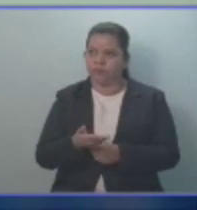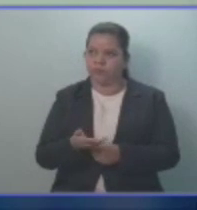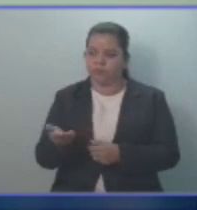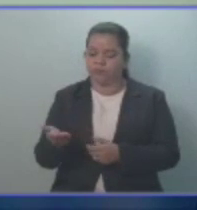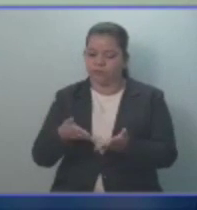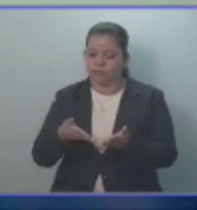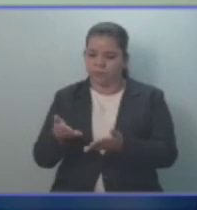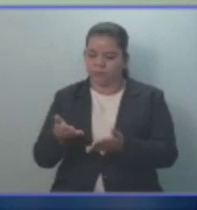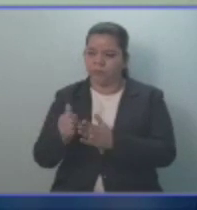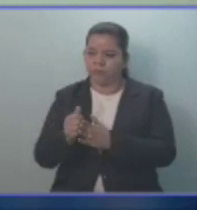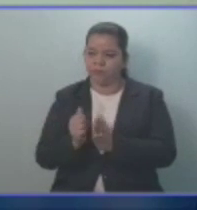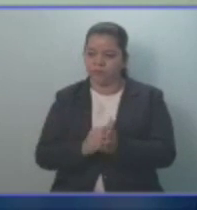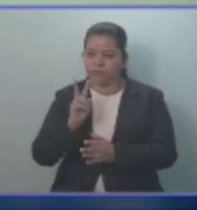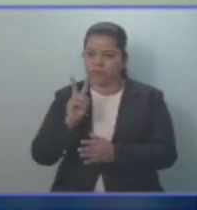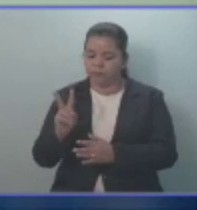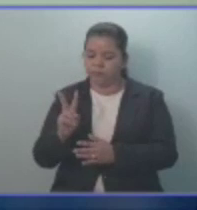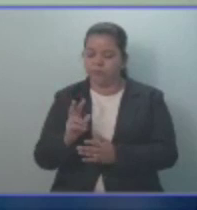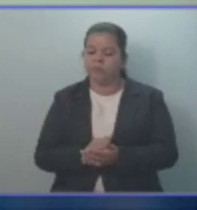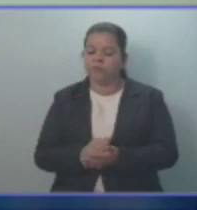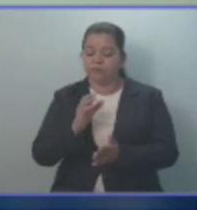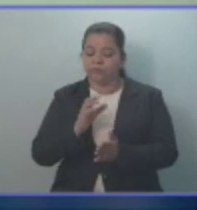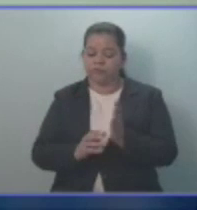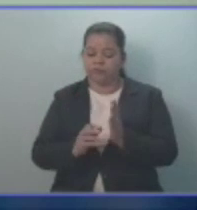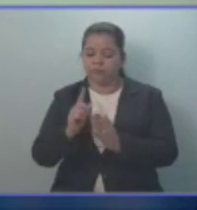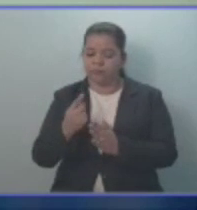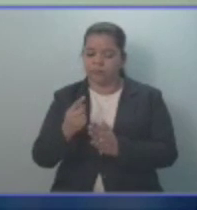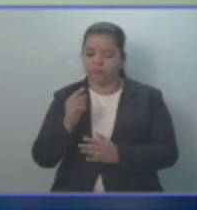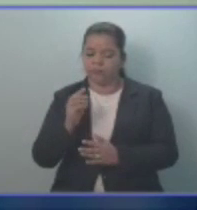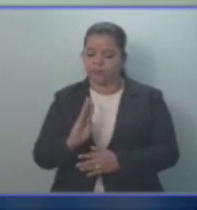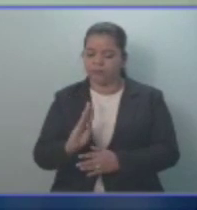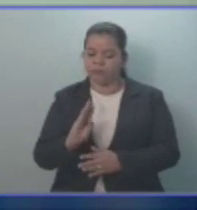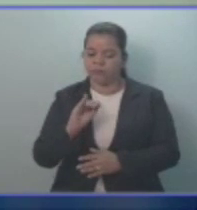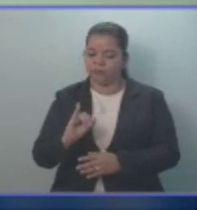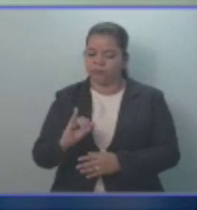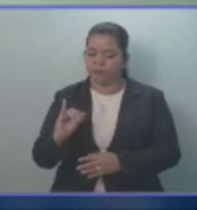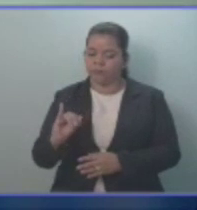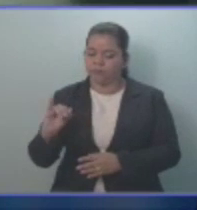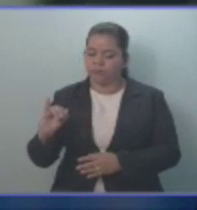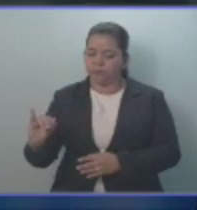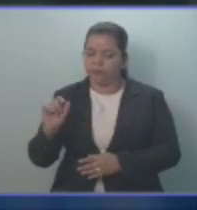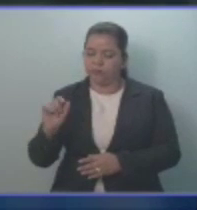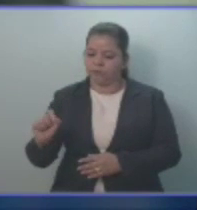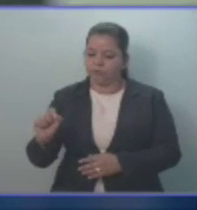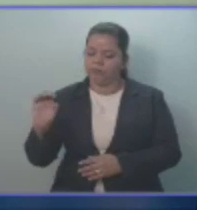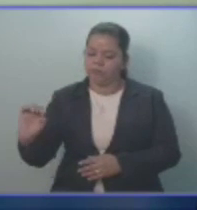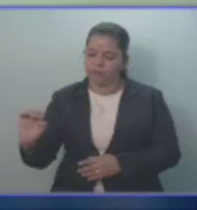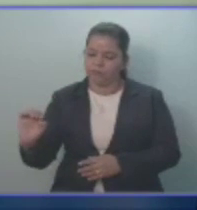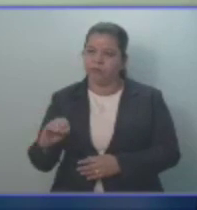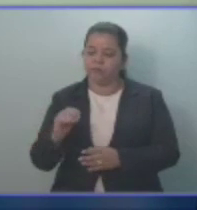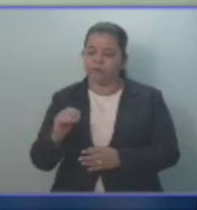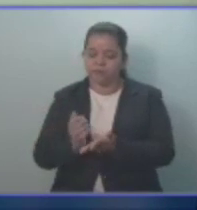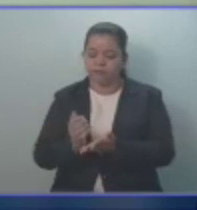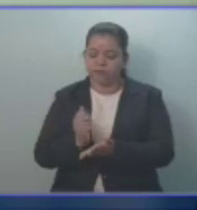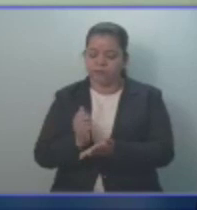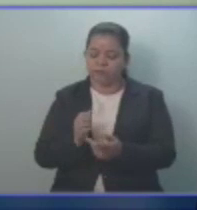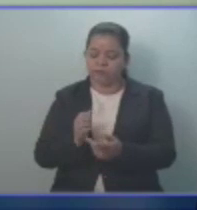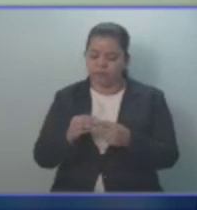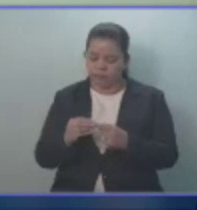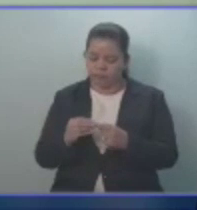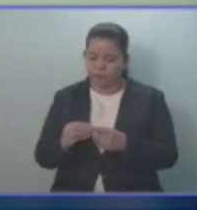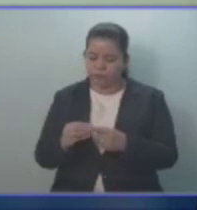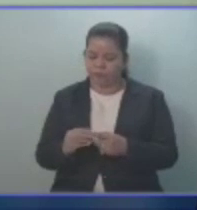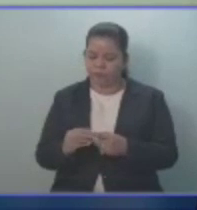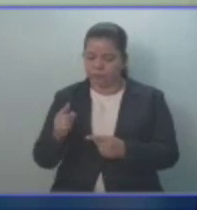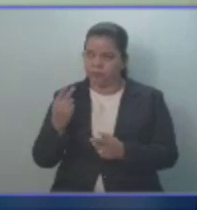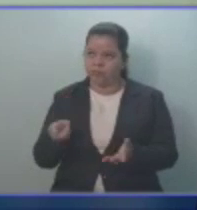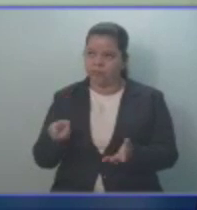servicios. Artículo 2, párrafo 1b, 3i.e. Impuesto especial a la